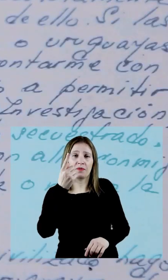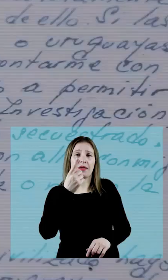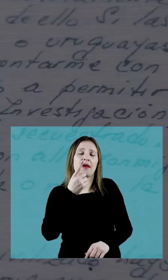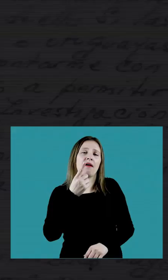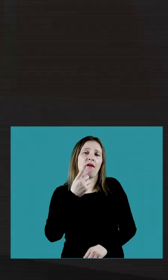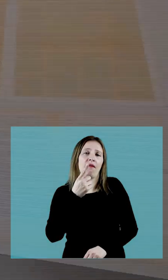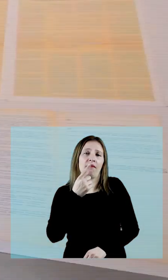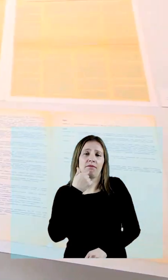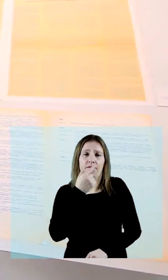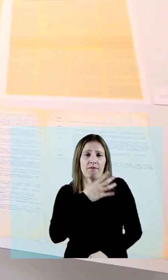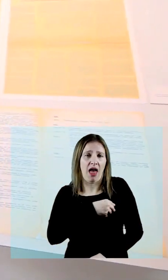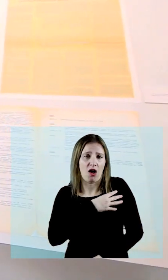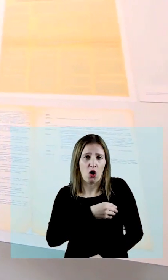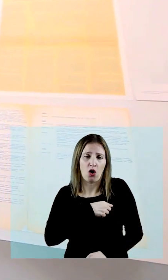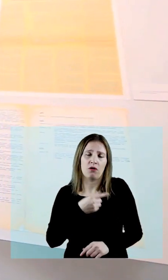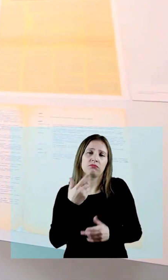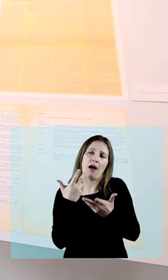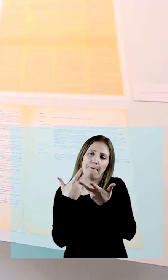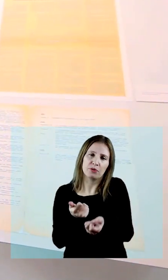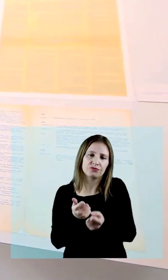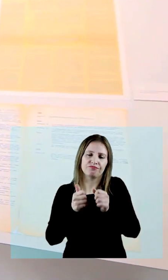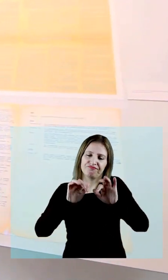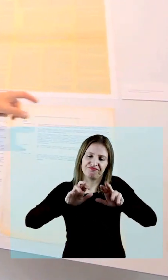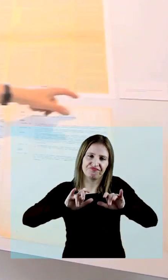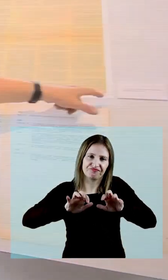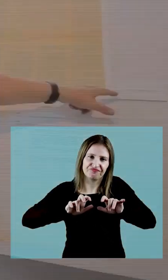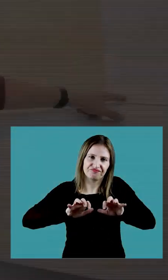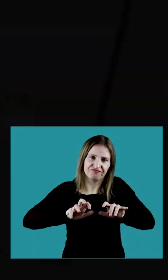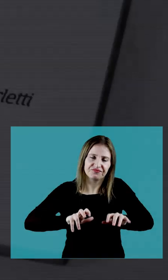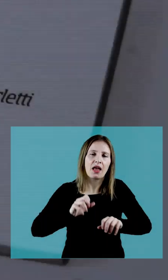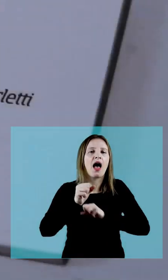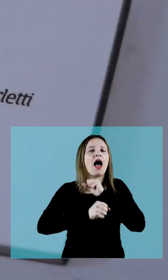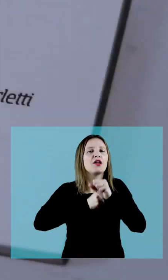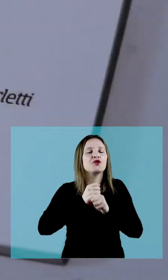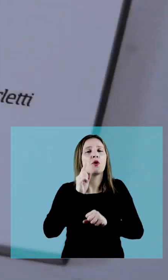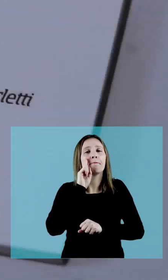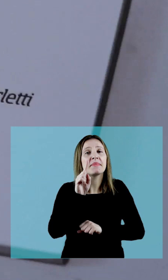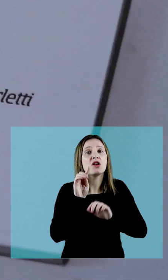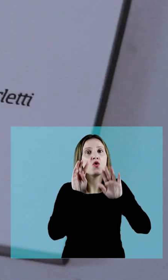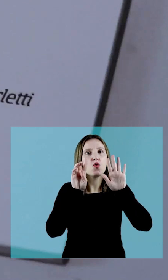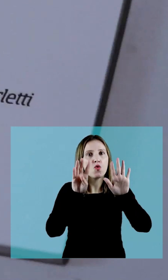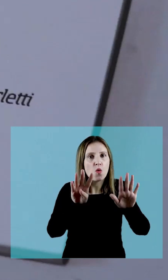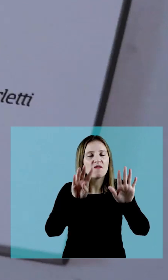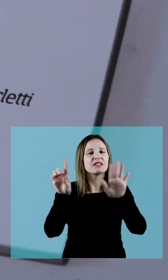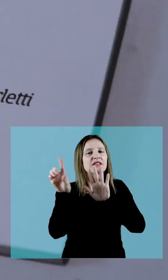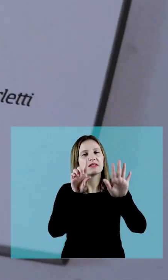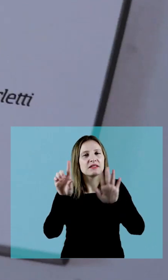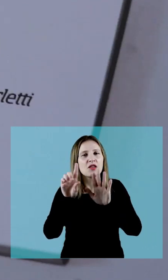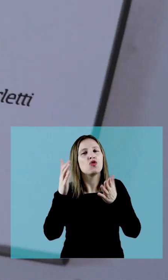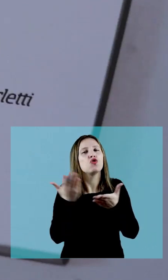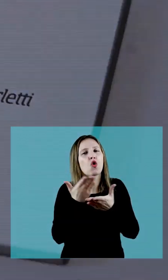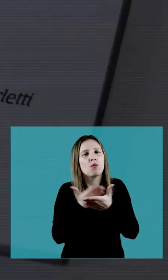lo mecanografía y ya en el año 77 hace un documento de